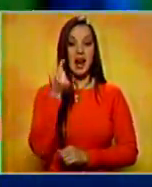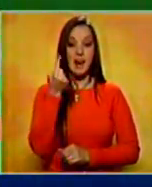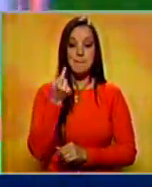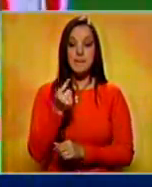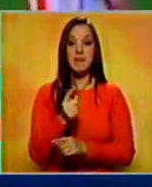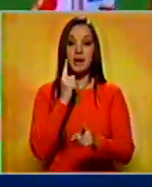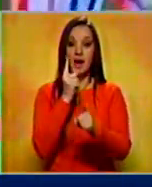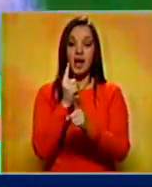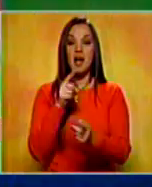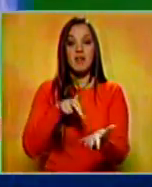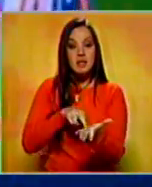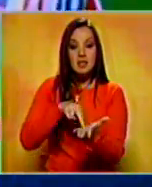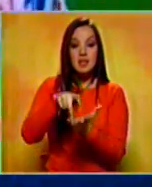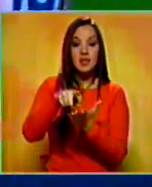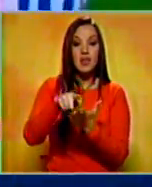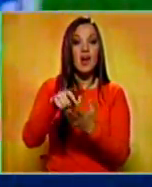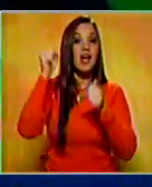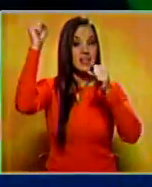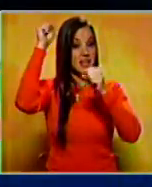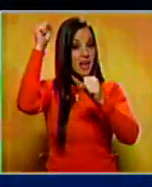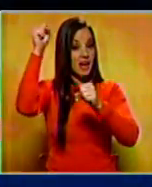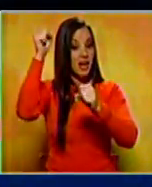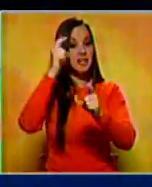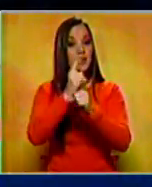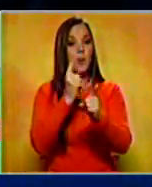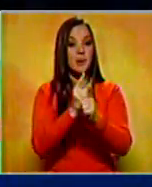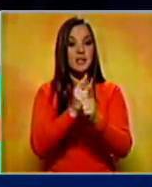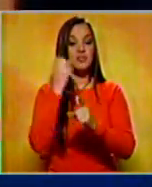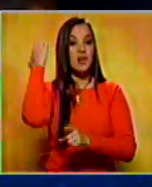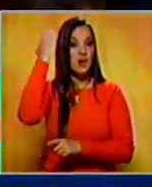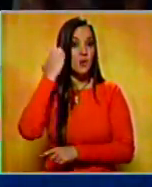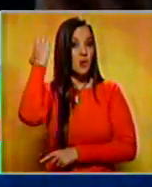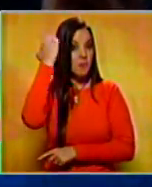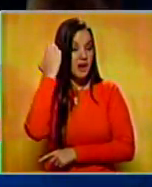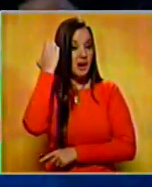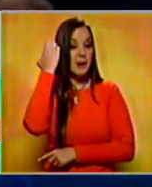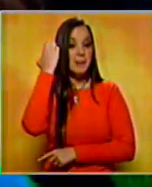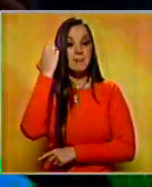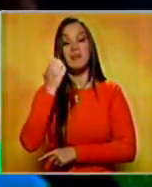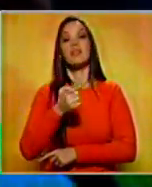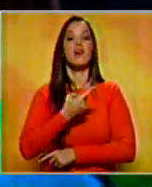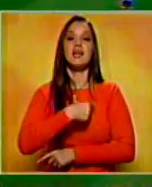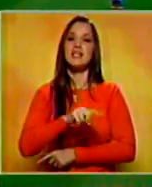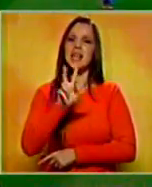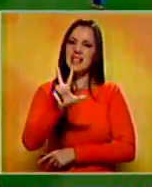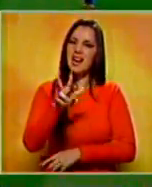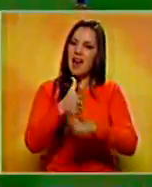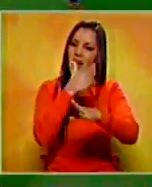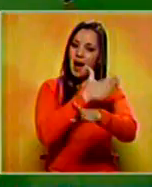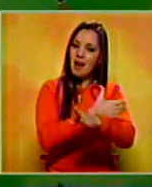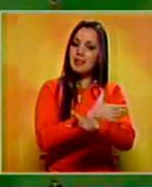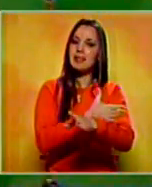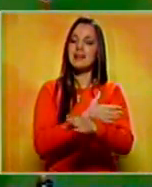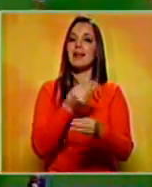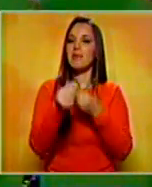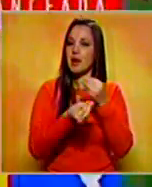de penales que ganan los colchoneros en competiciones europeas tras haber caído en las 3 anteriores que había